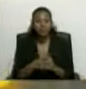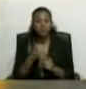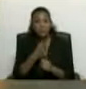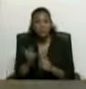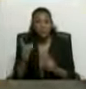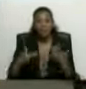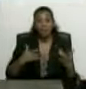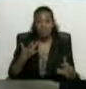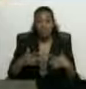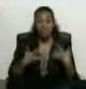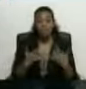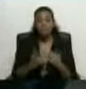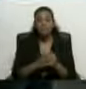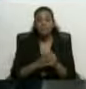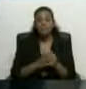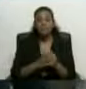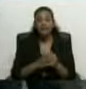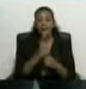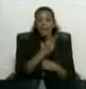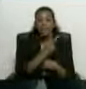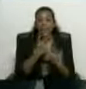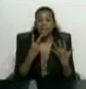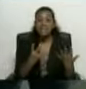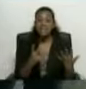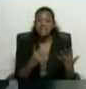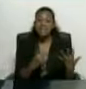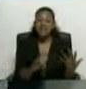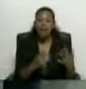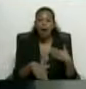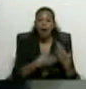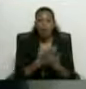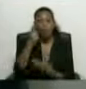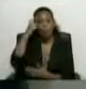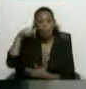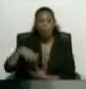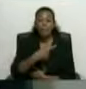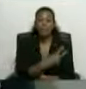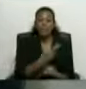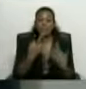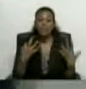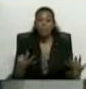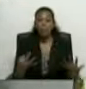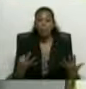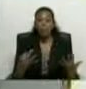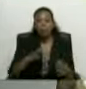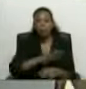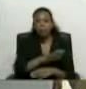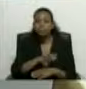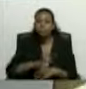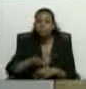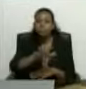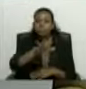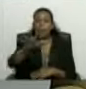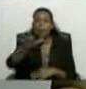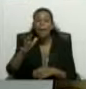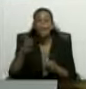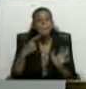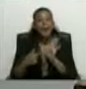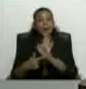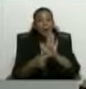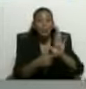gran actividad se llevó a cabo el 26 y culmina hoy 28 en el Guarayra Repano para